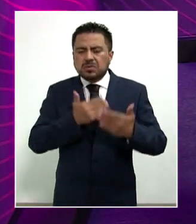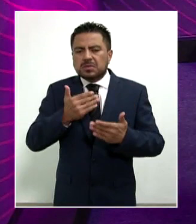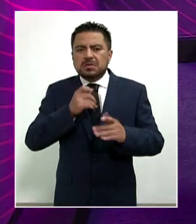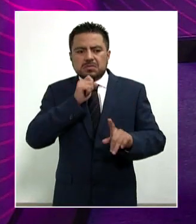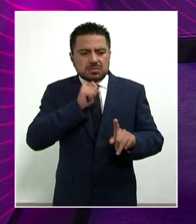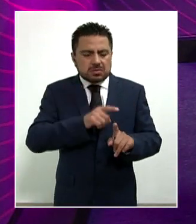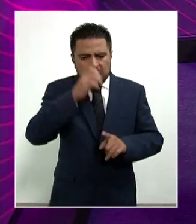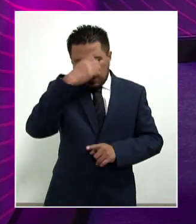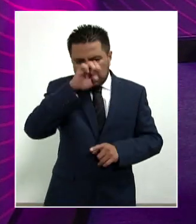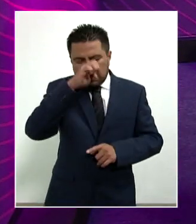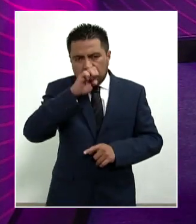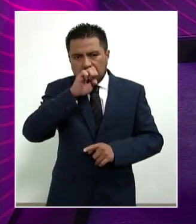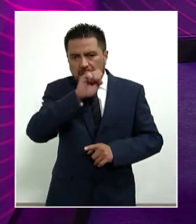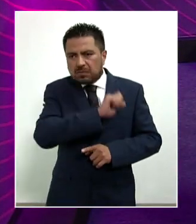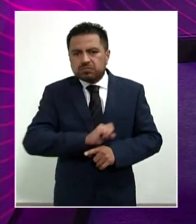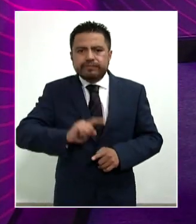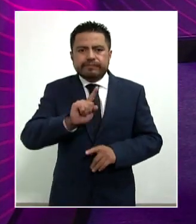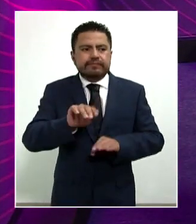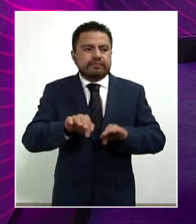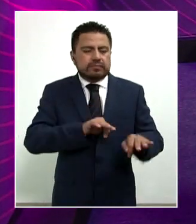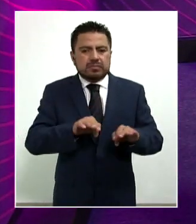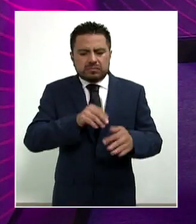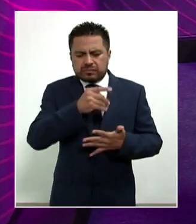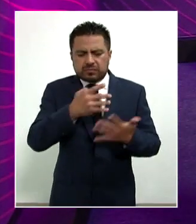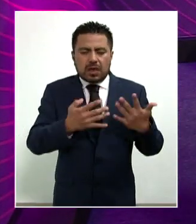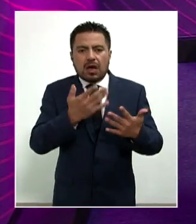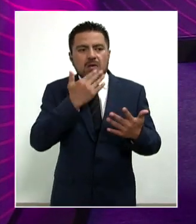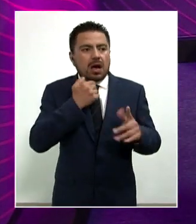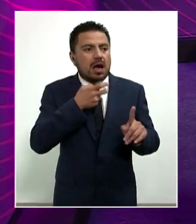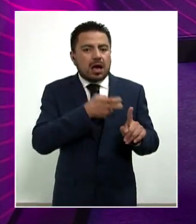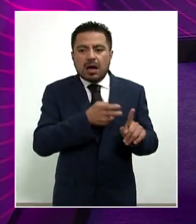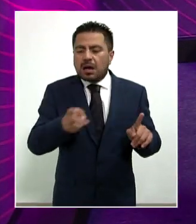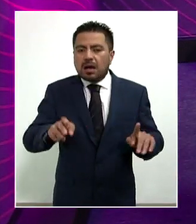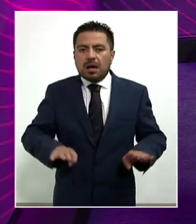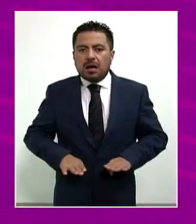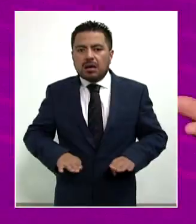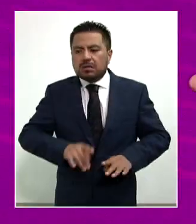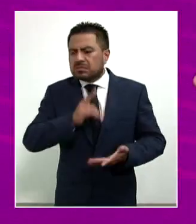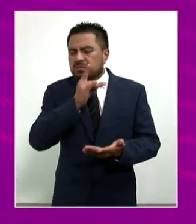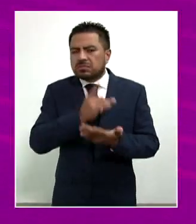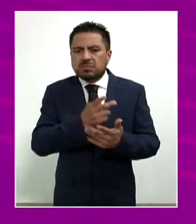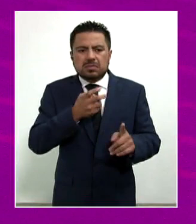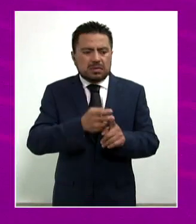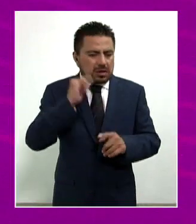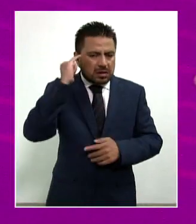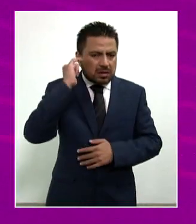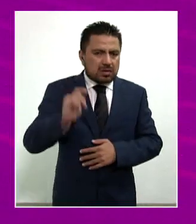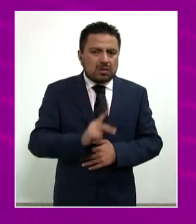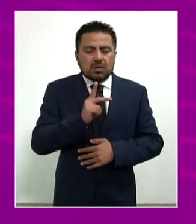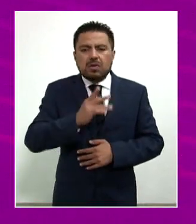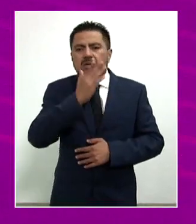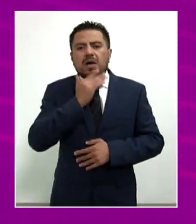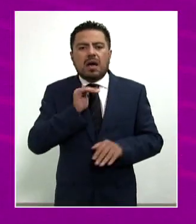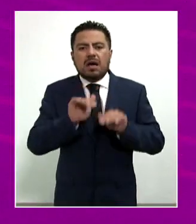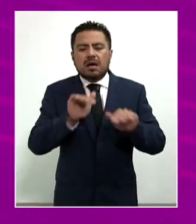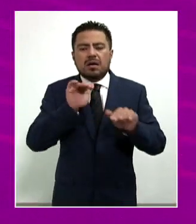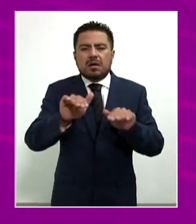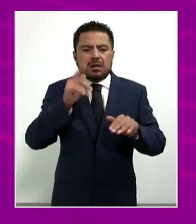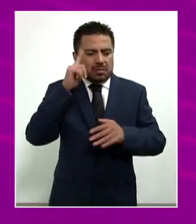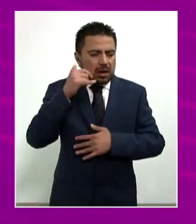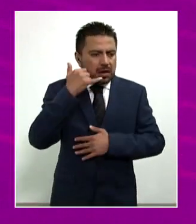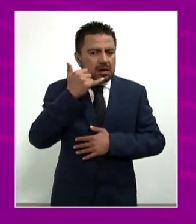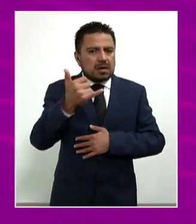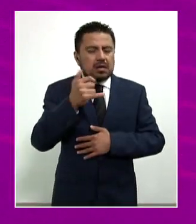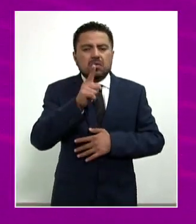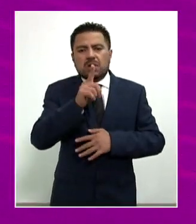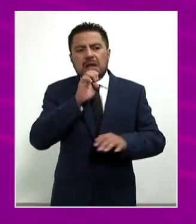misma experiencia laboral, etcétera, que alguien que no lo es, el solo hecho de ser indígena ya no te llaman por teléfono para una